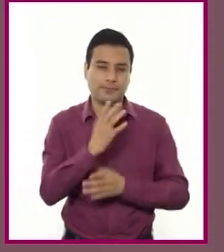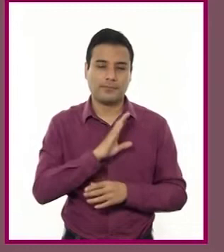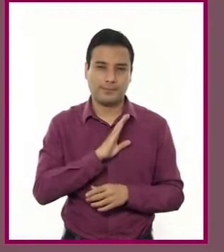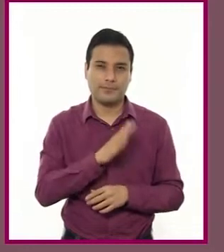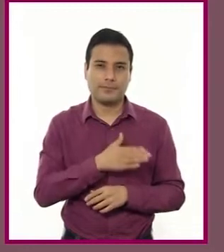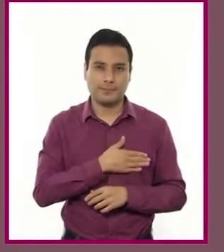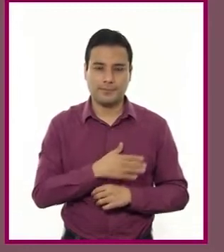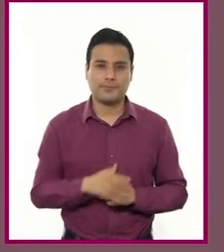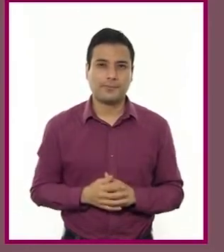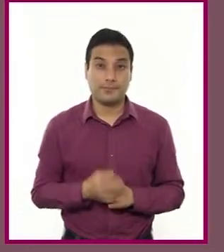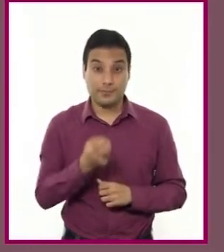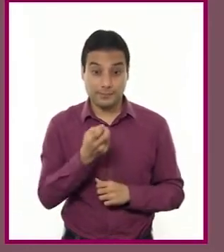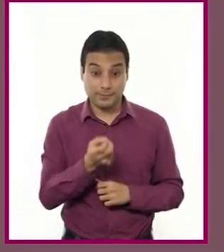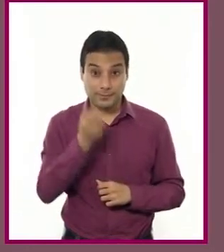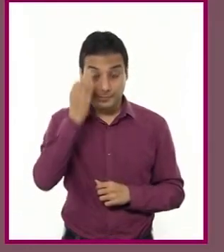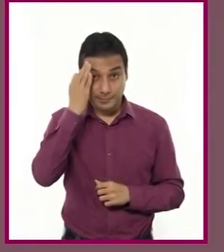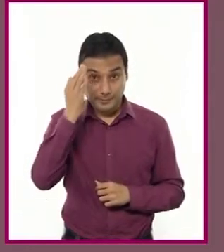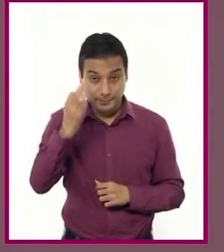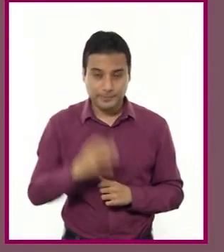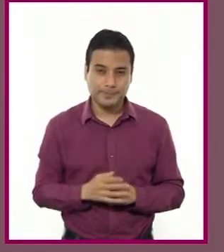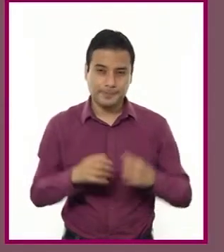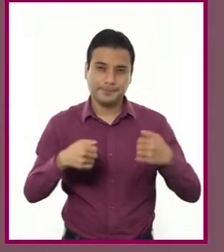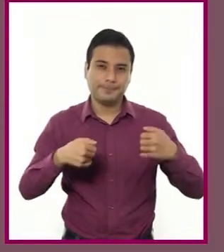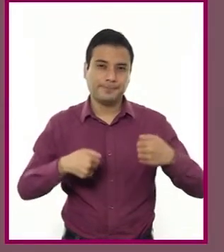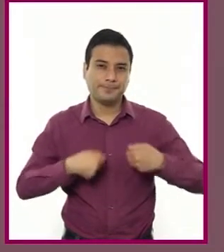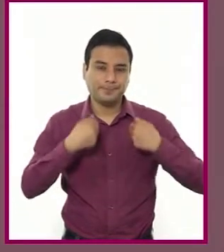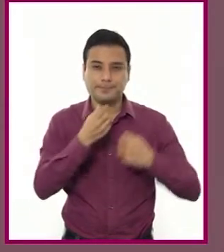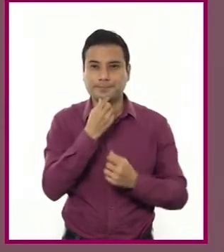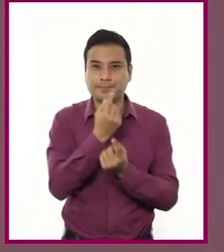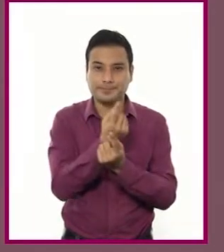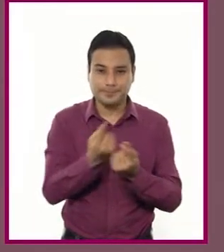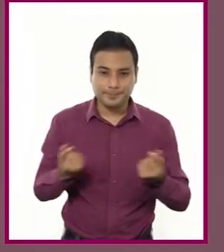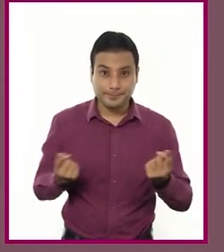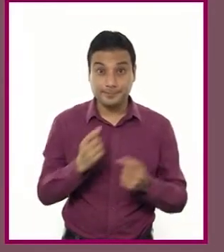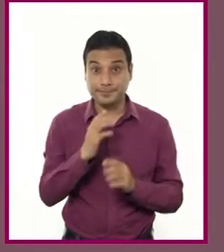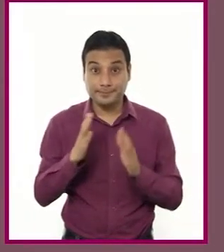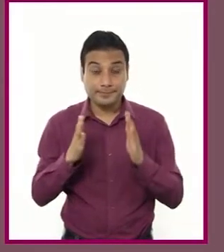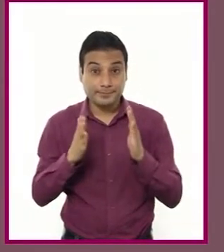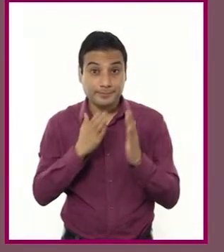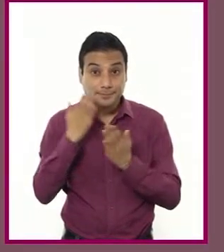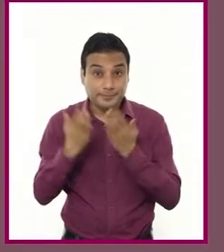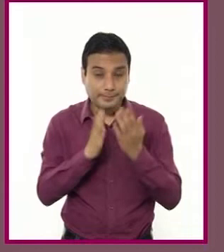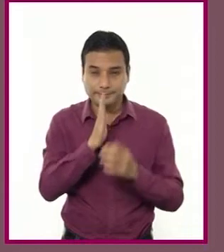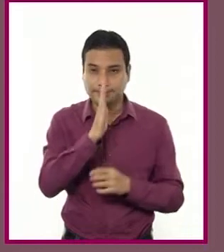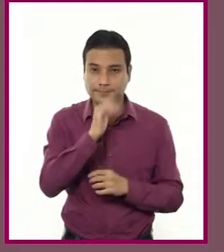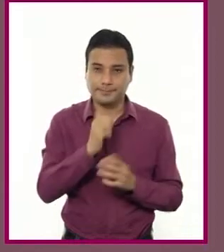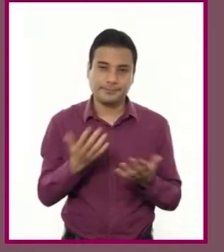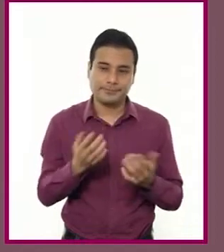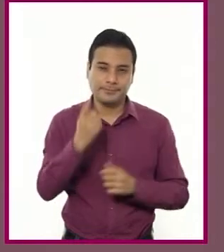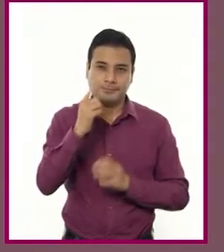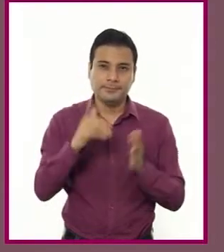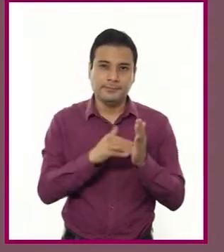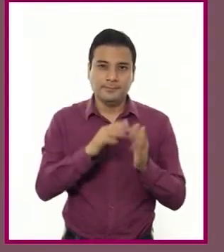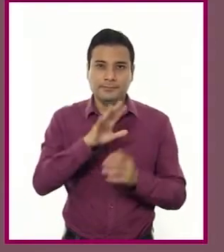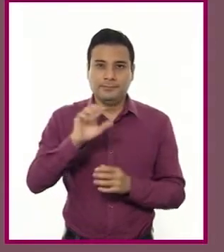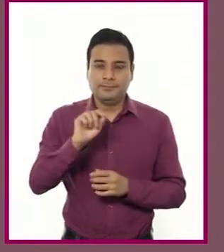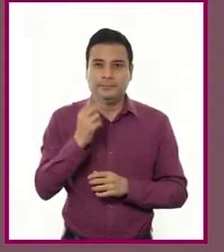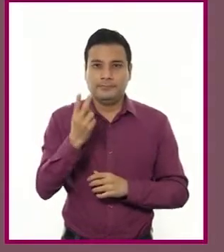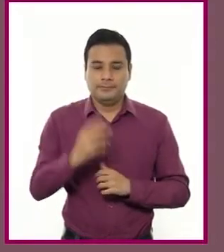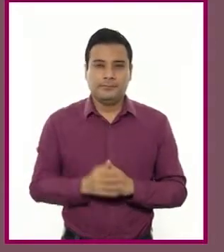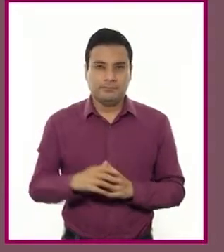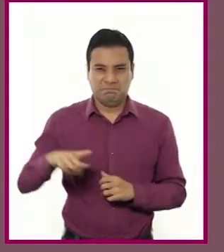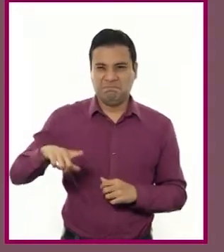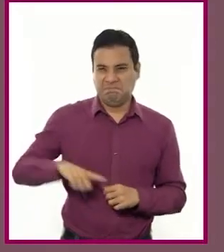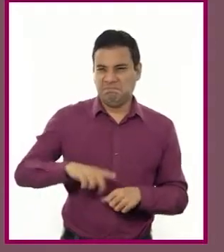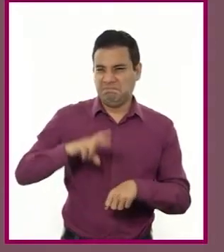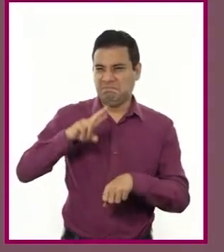En esa época, los jóvenes y niños no tenían oportunidad de estudiar. Por eso, en 1572, el